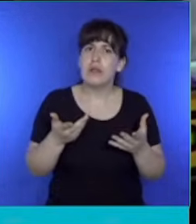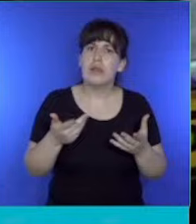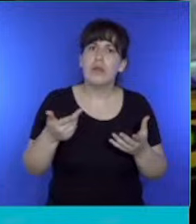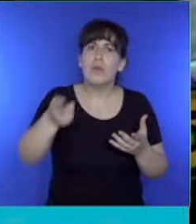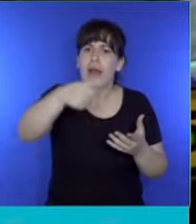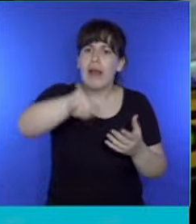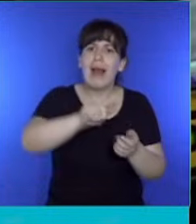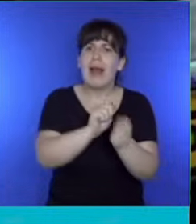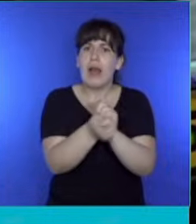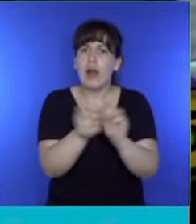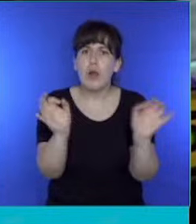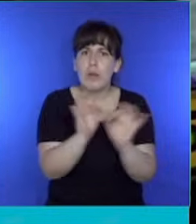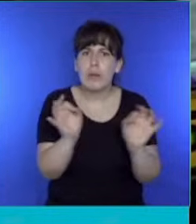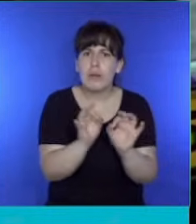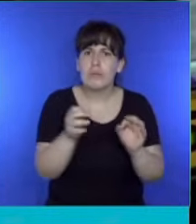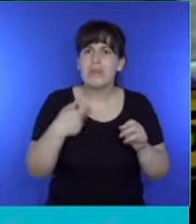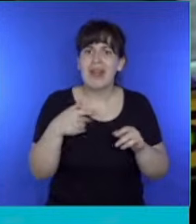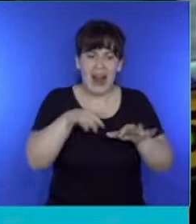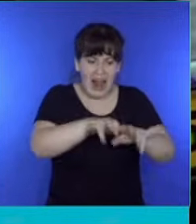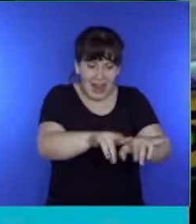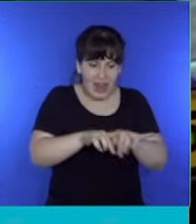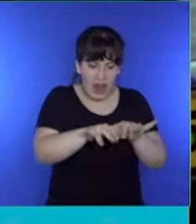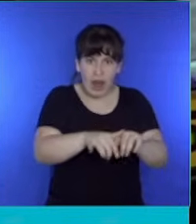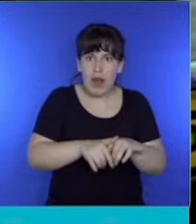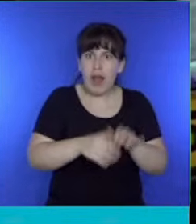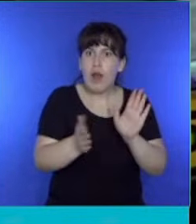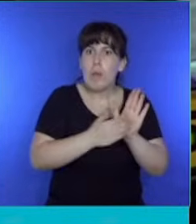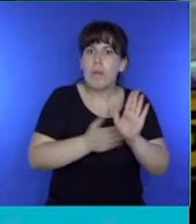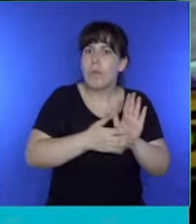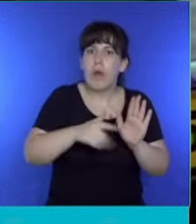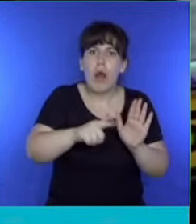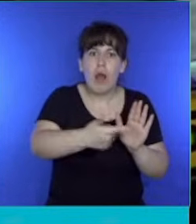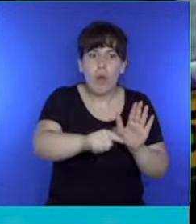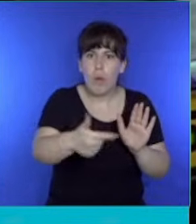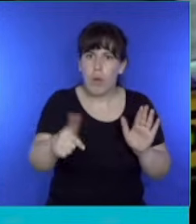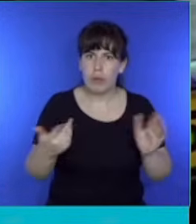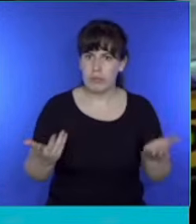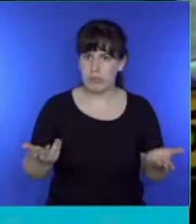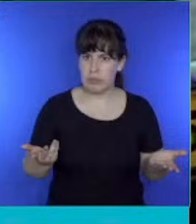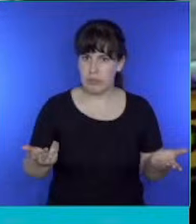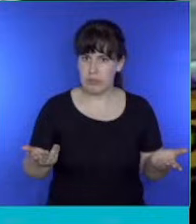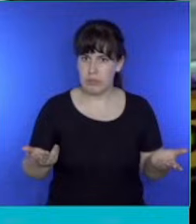no constó en la versión taquigráfica ninguna de esas reformas que se propusieron.